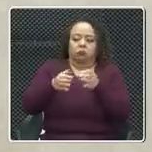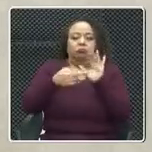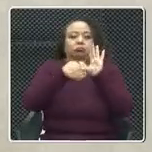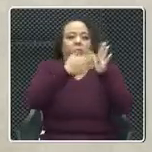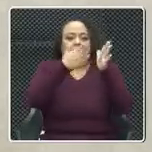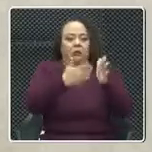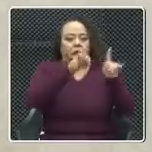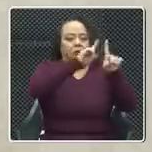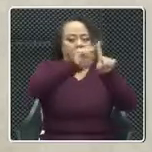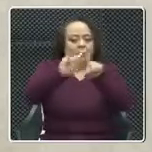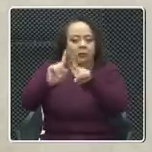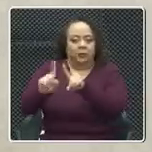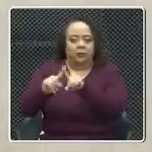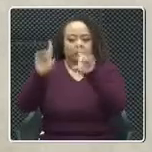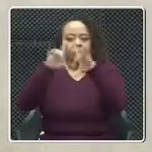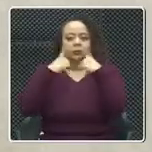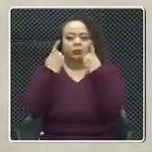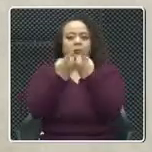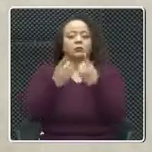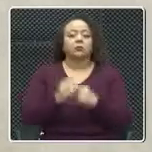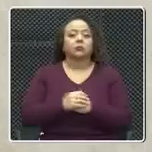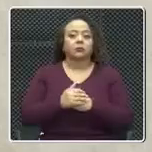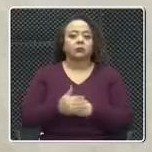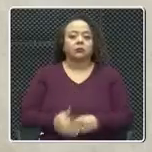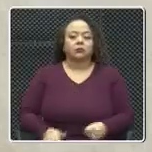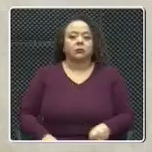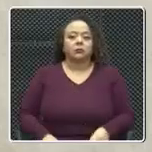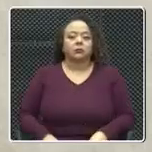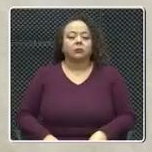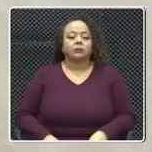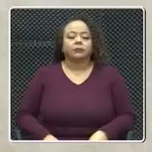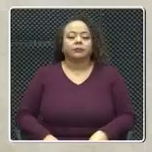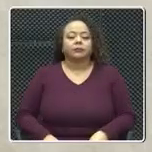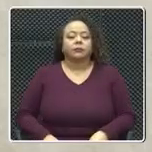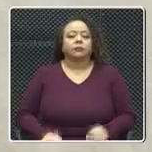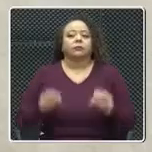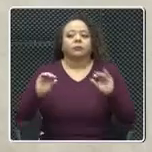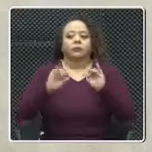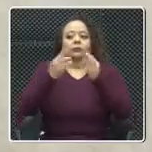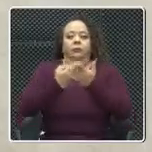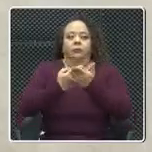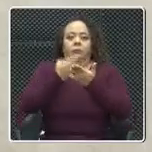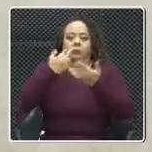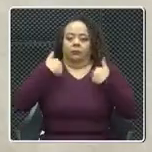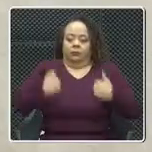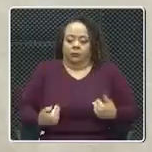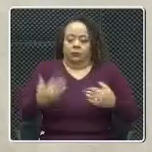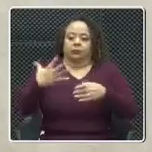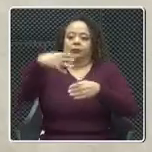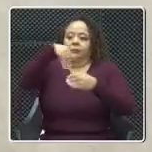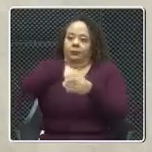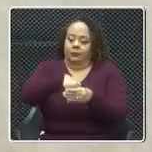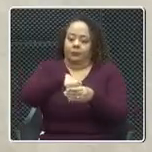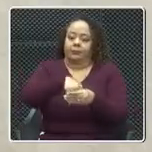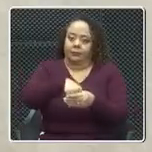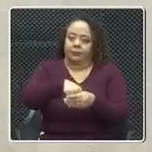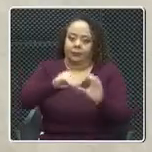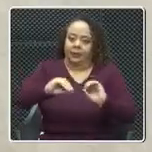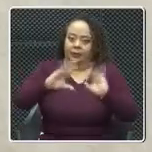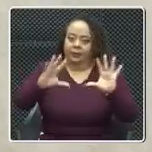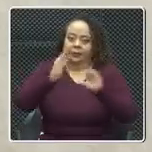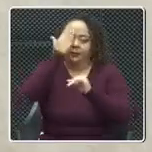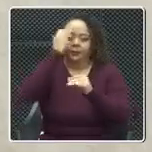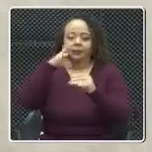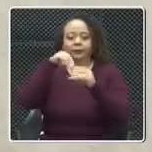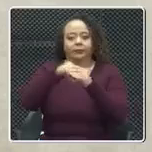de varias de varios departamentos. Evidentemente, recursos humanos es parte de, ¿verdad? Porque es dentro